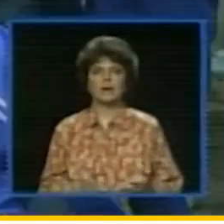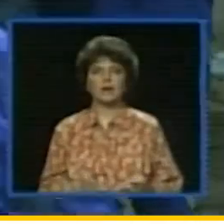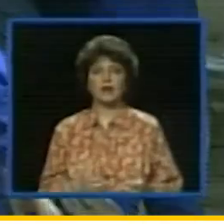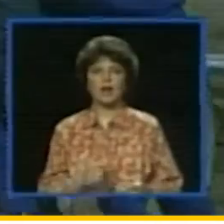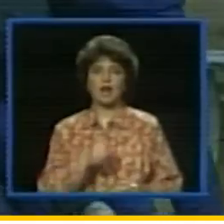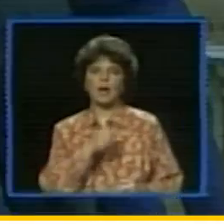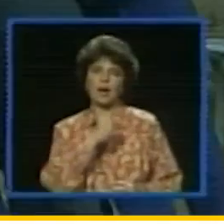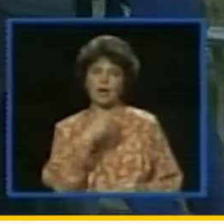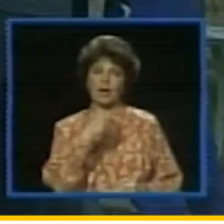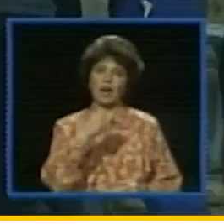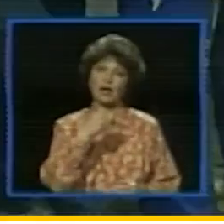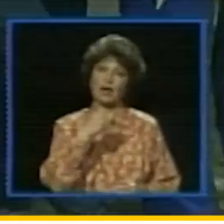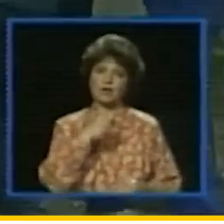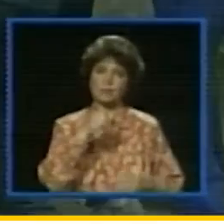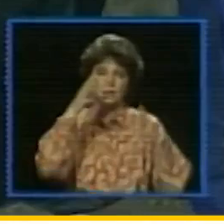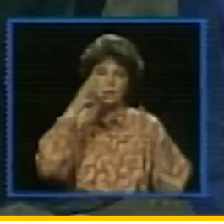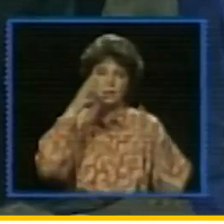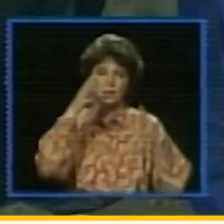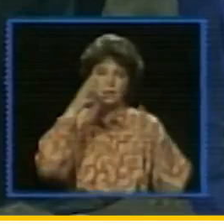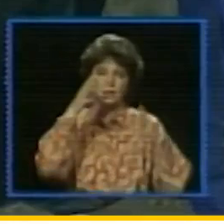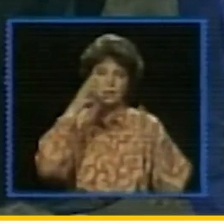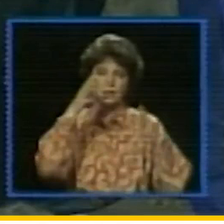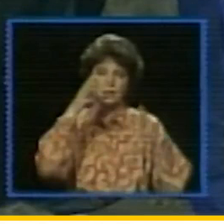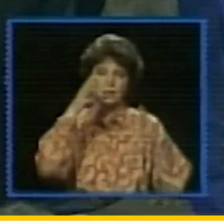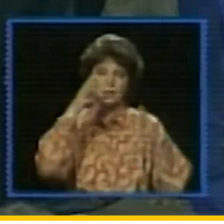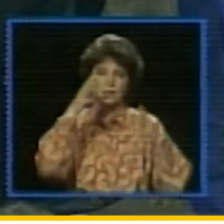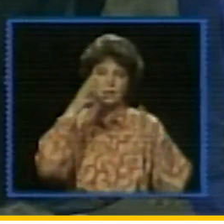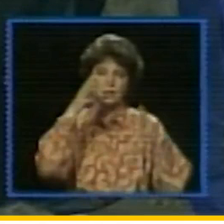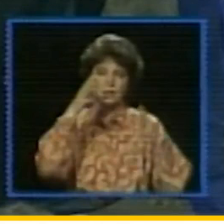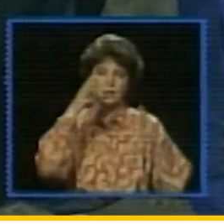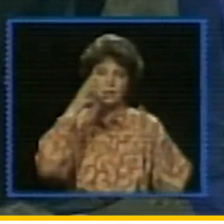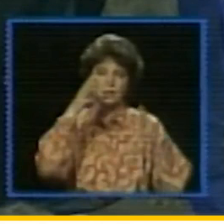Animadora y modelo Angélica Castro hizo varias prácticas